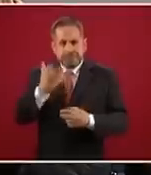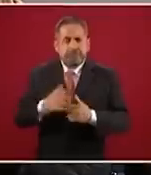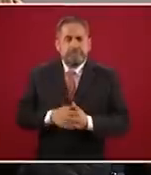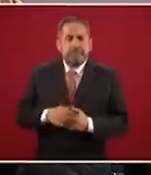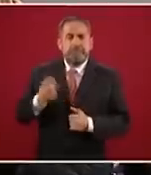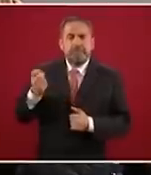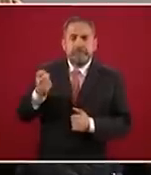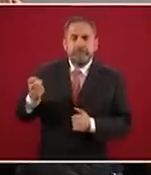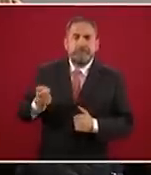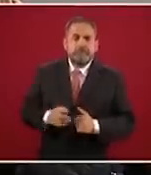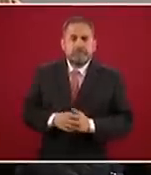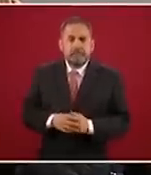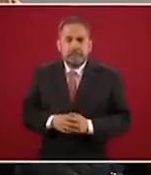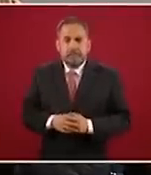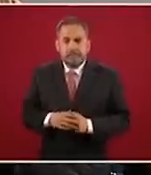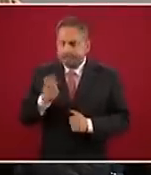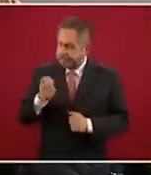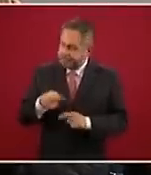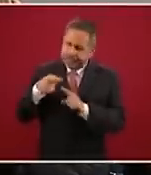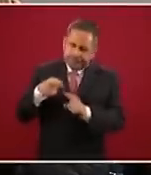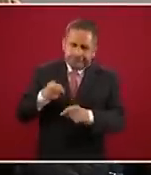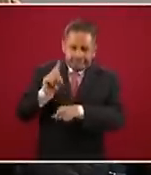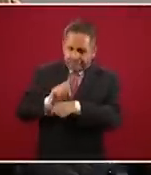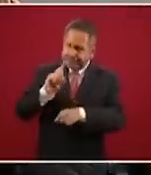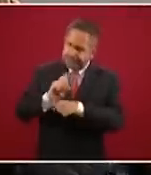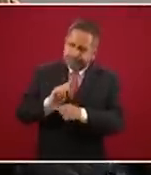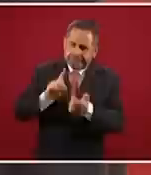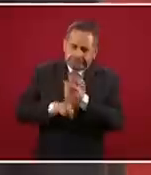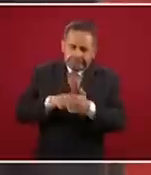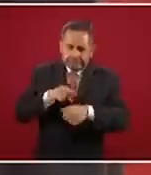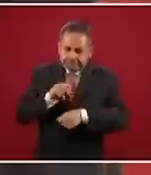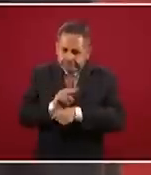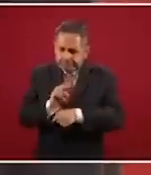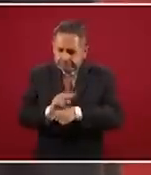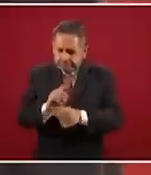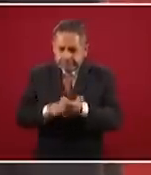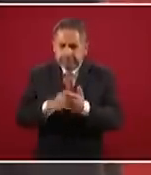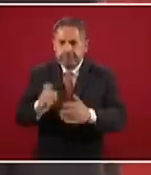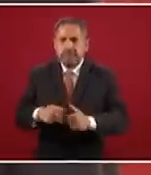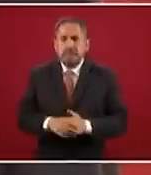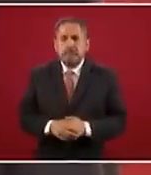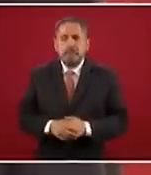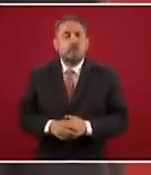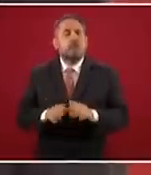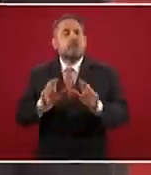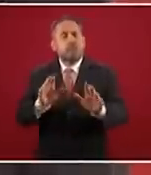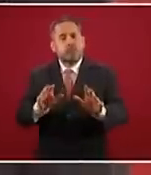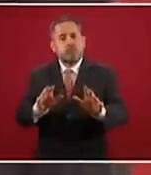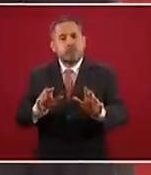Por eso estamos todos los días dando un seguimiento. Yo,